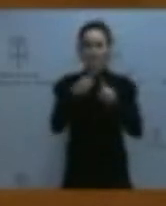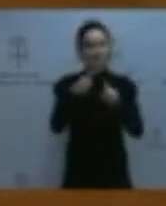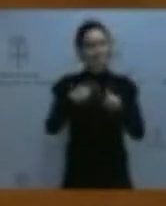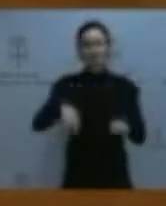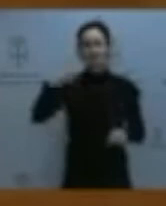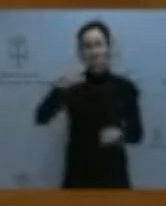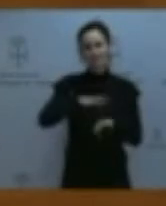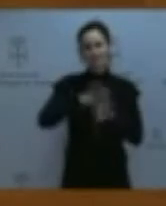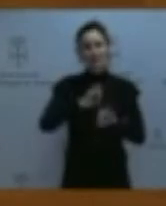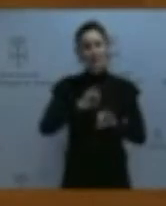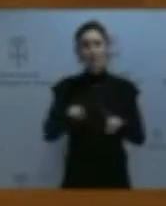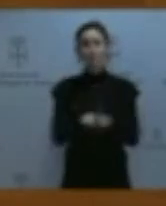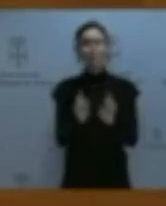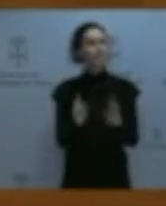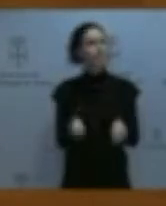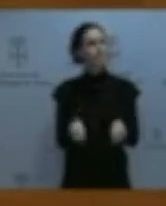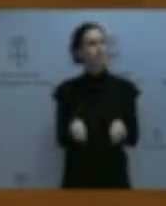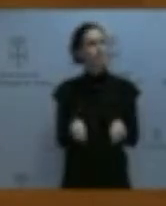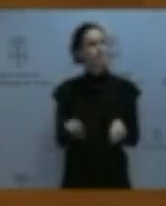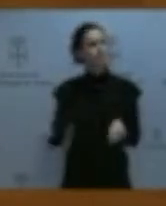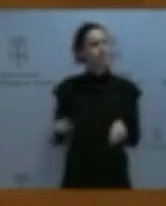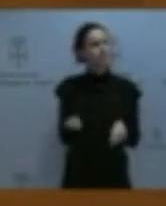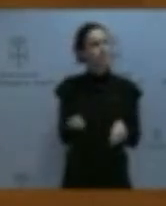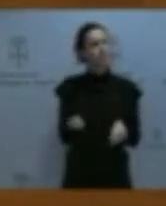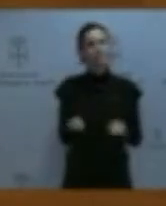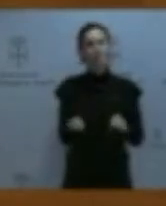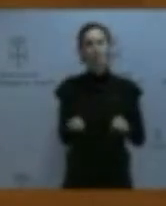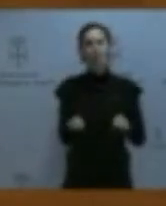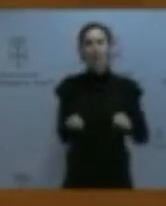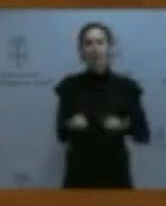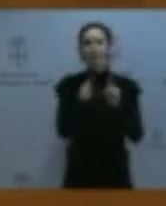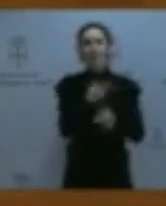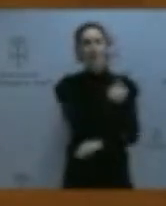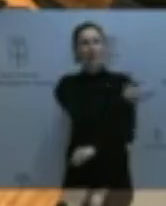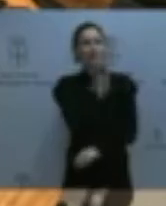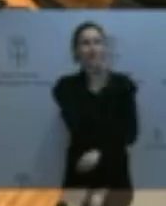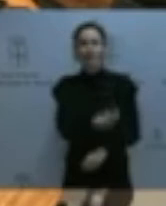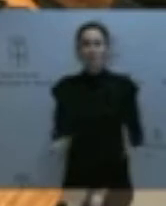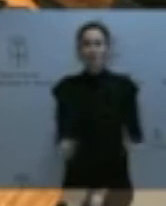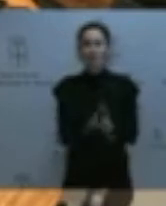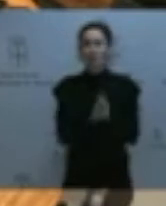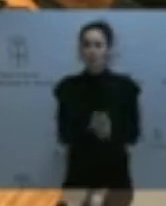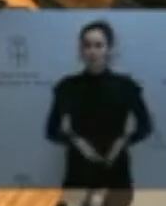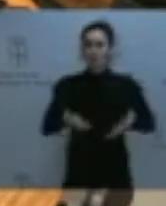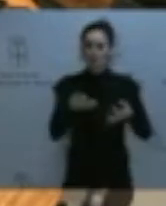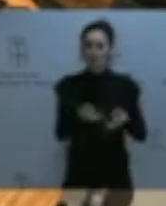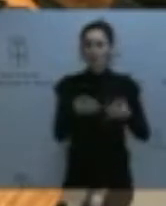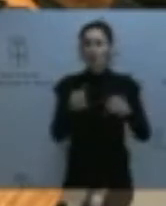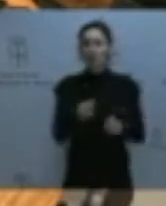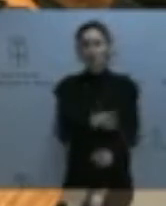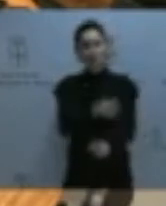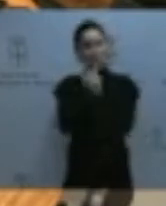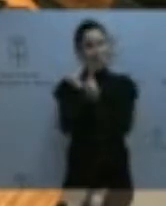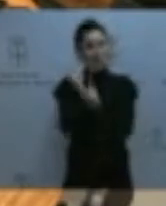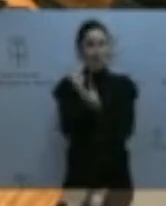de forma vegetativa en el poder con los apoyos que sean. En este caso, con los apoyos del que siempre fue el partido de la oposición dentro de